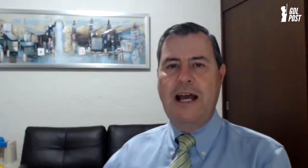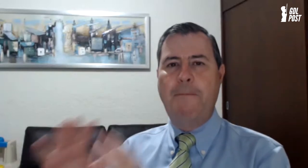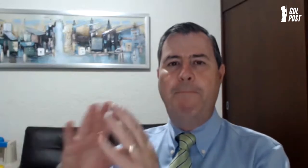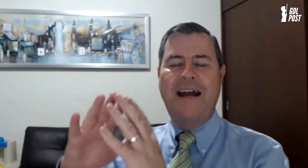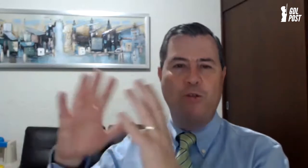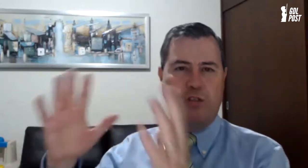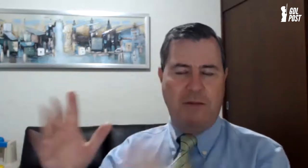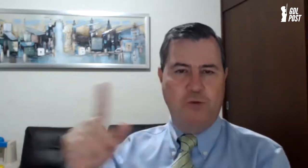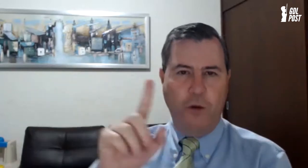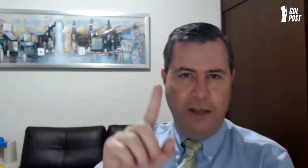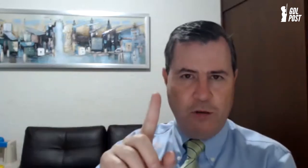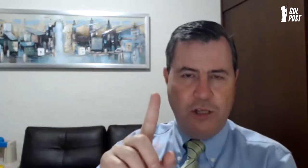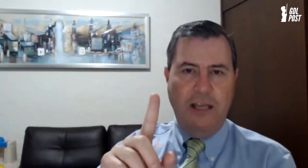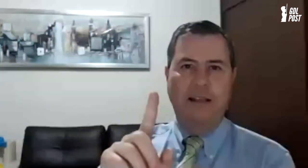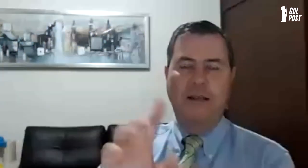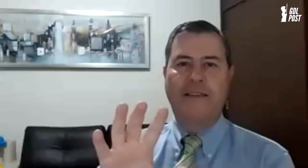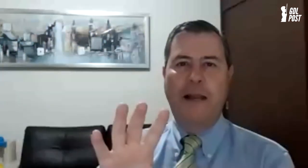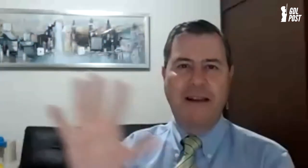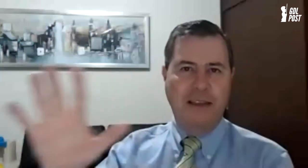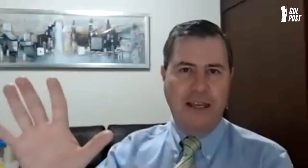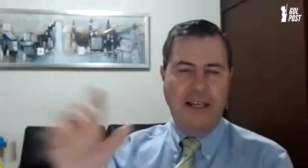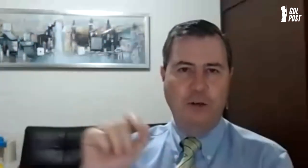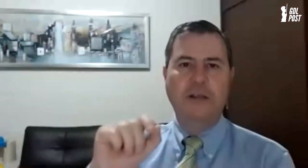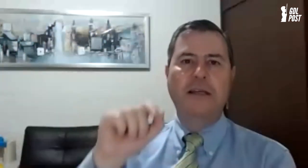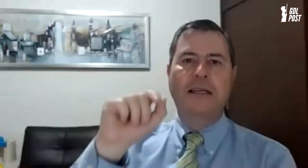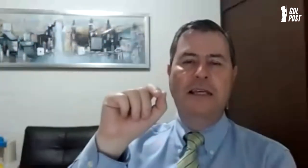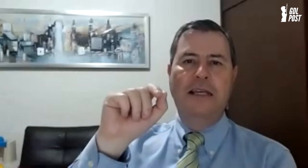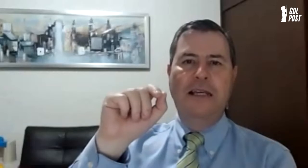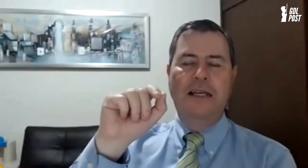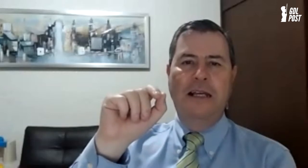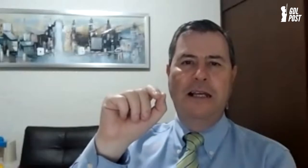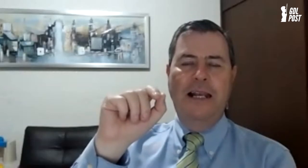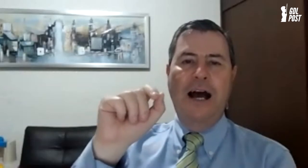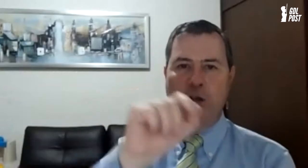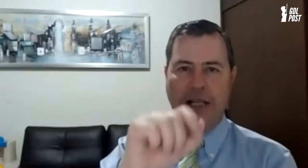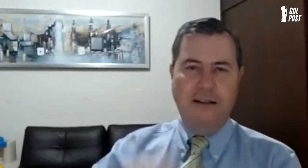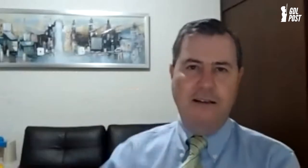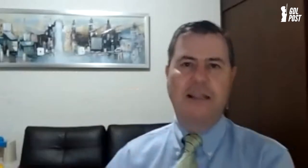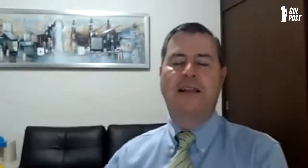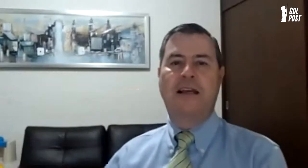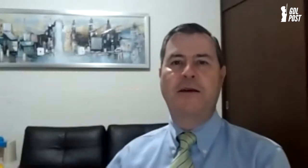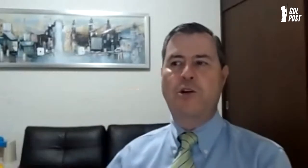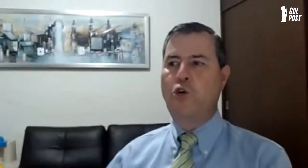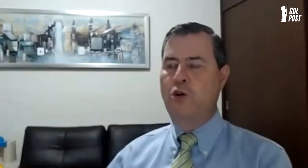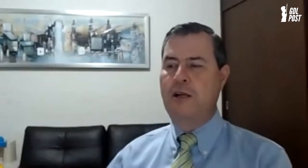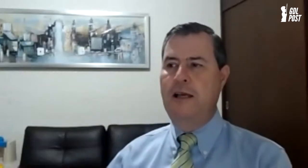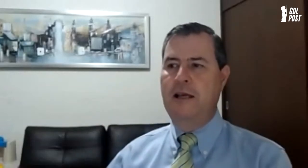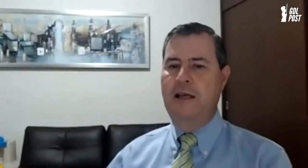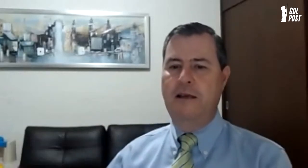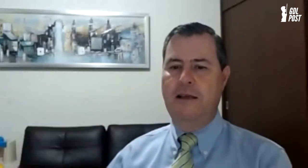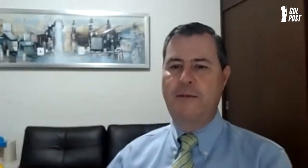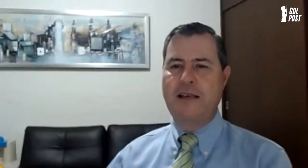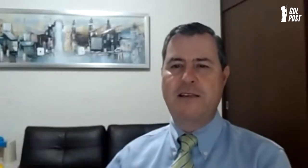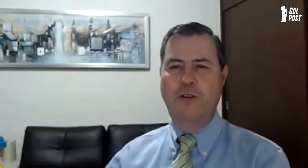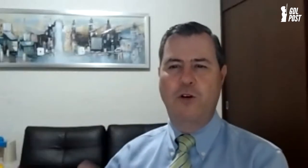cuenta varios temas. Uno de ellos, el tema de la paridad de género, y la otra que tiene que ver con